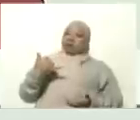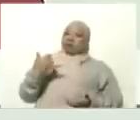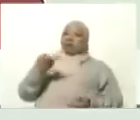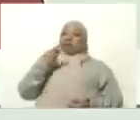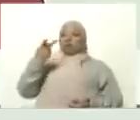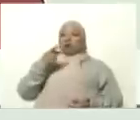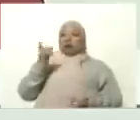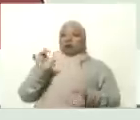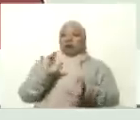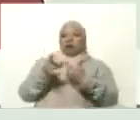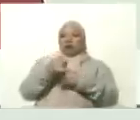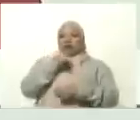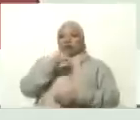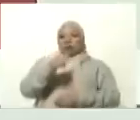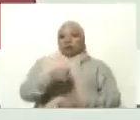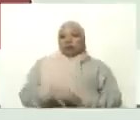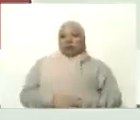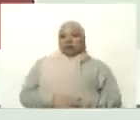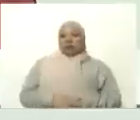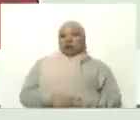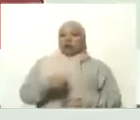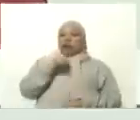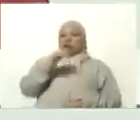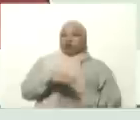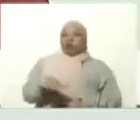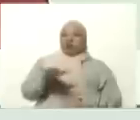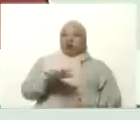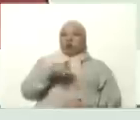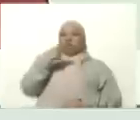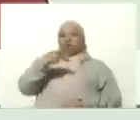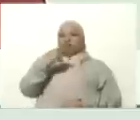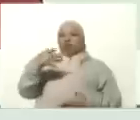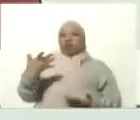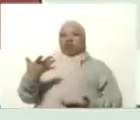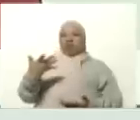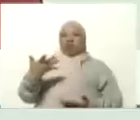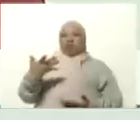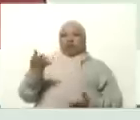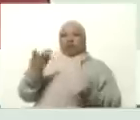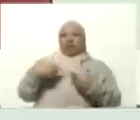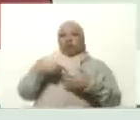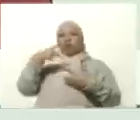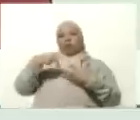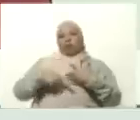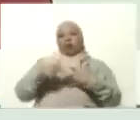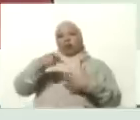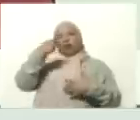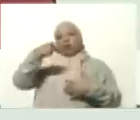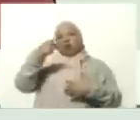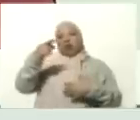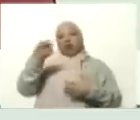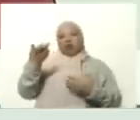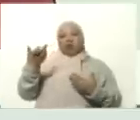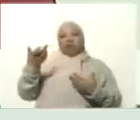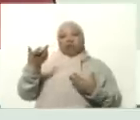político? ¿De qué de lo político? ¿Cuál es su propuesta en lo político?